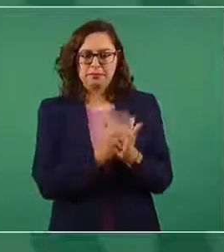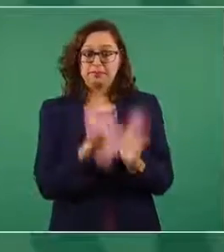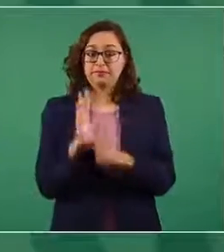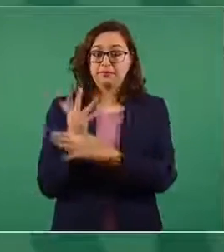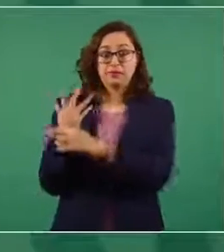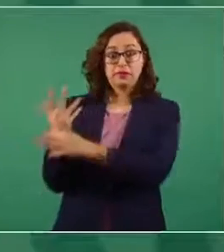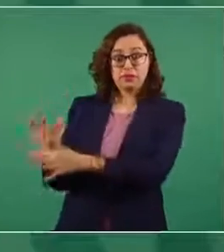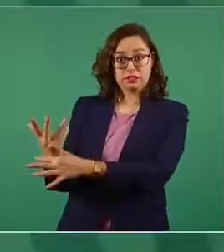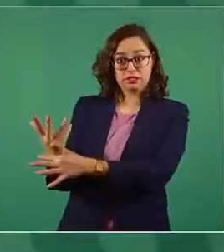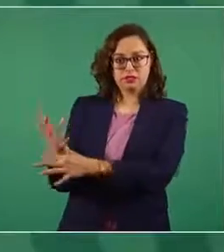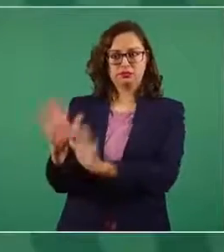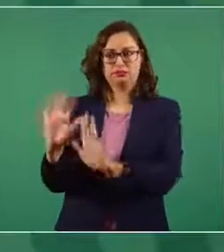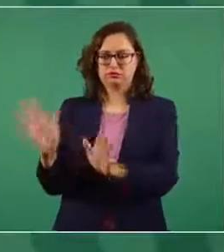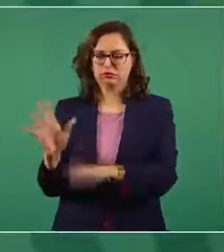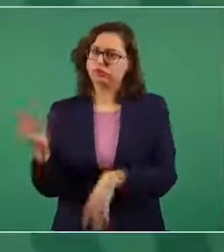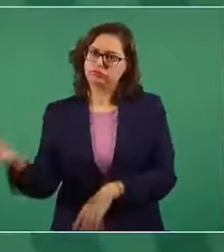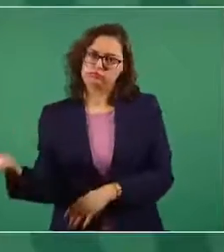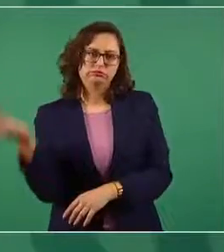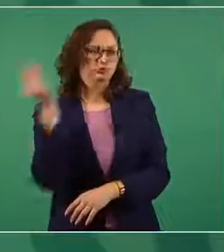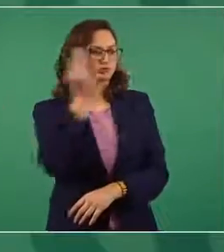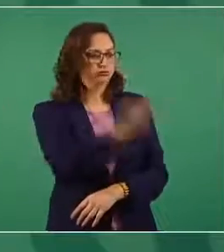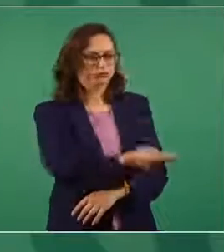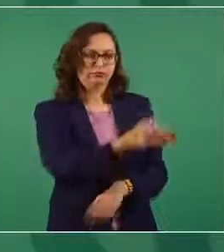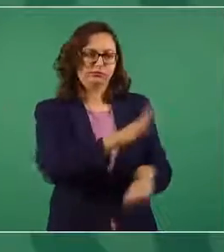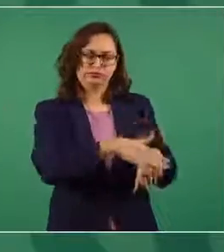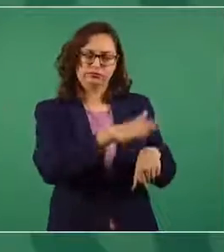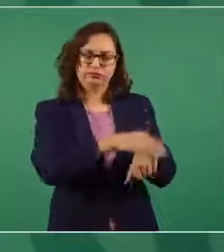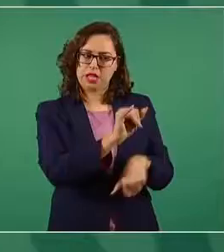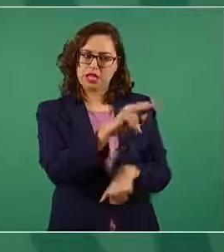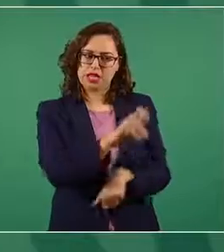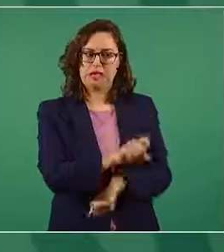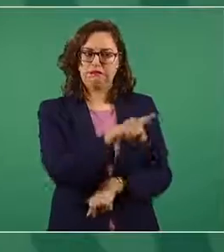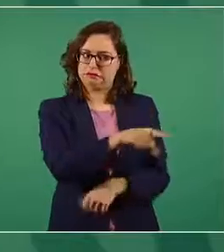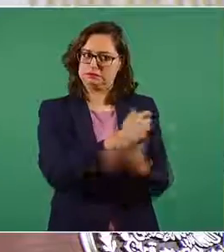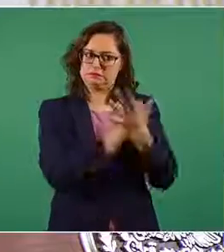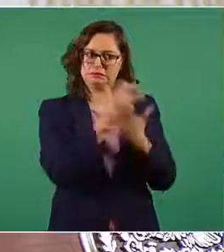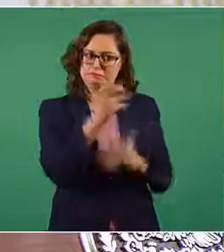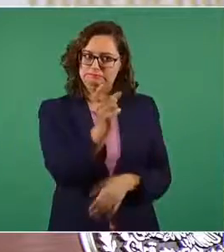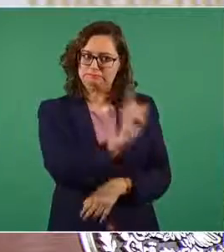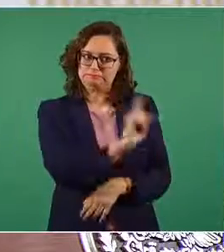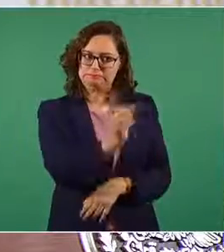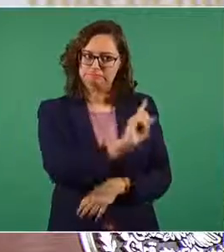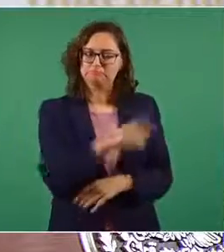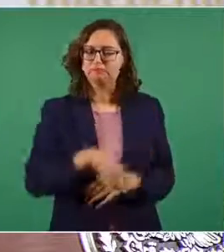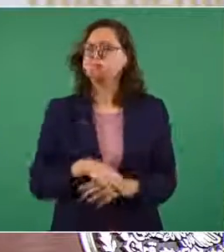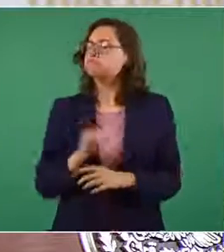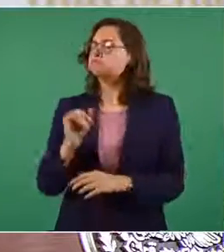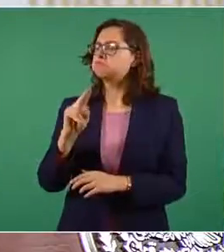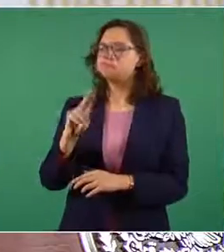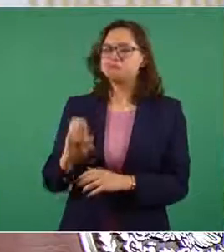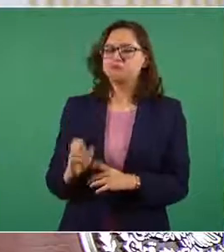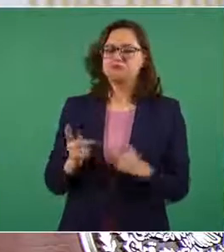Entonces se regresan el expediente al INE. En el INE